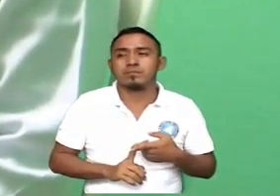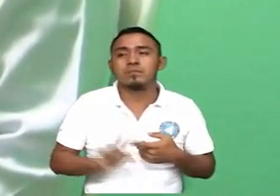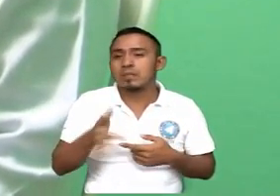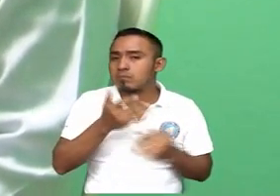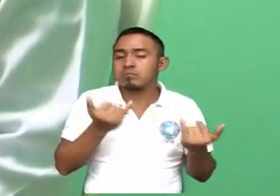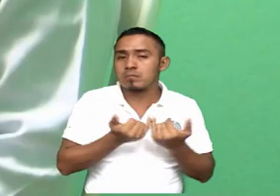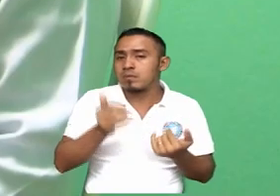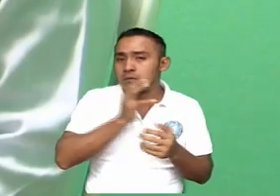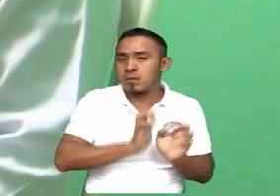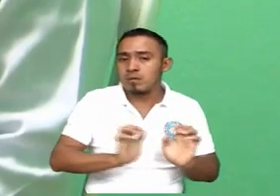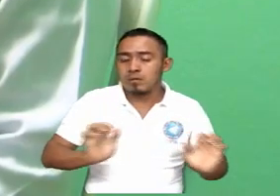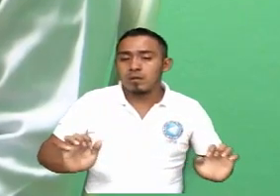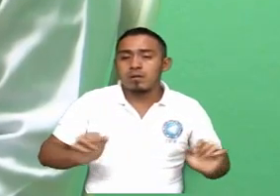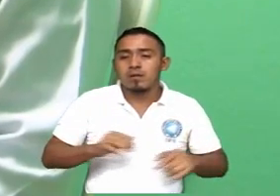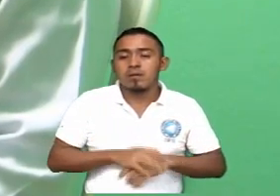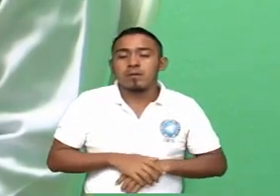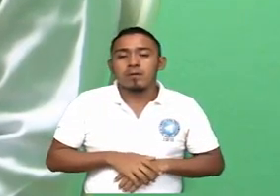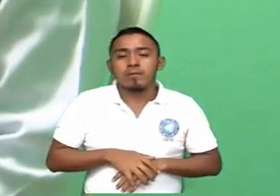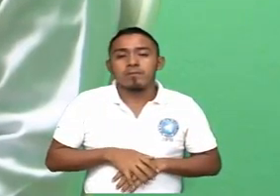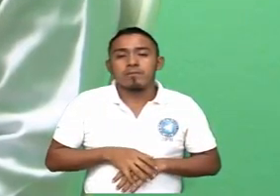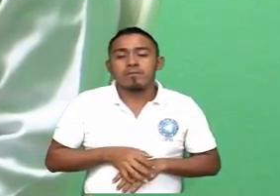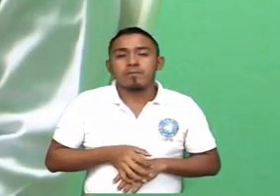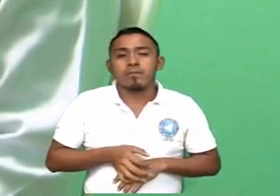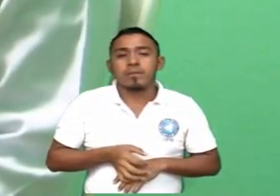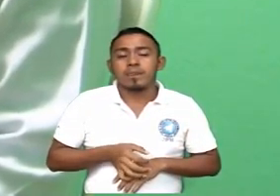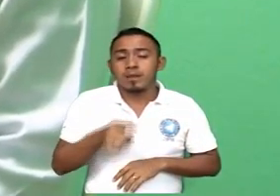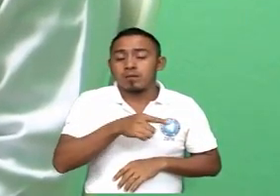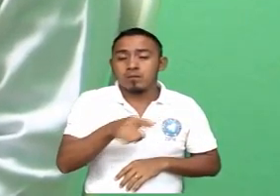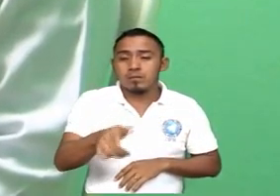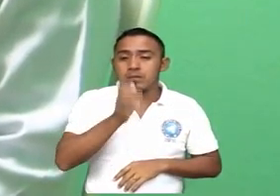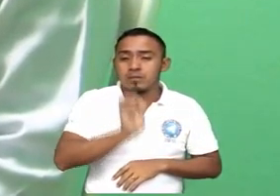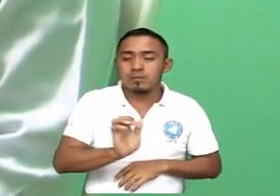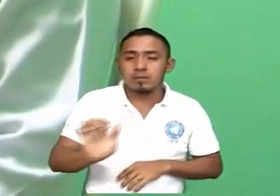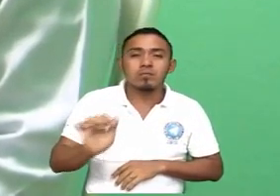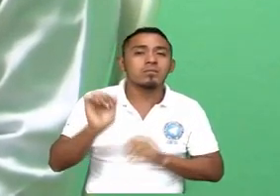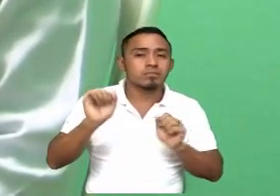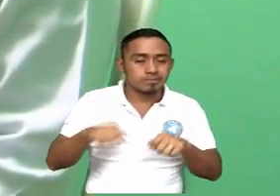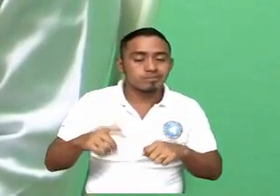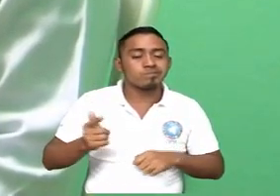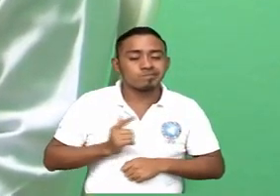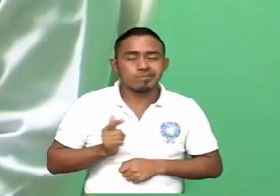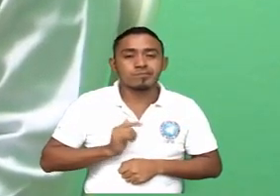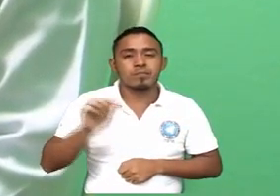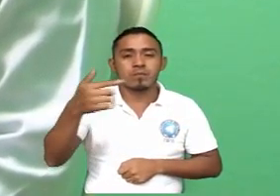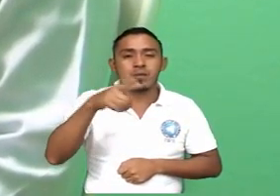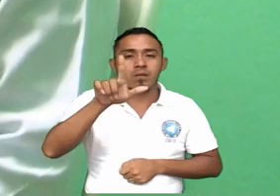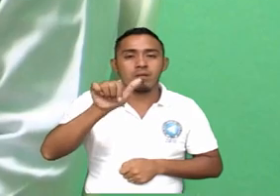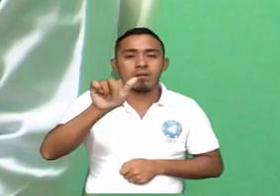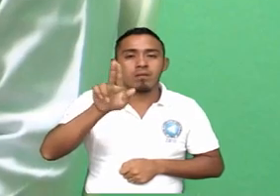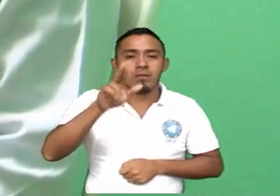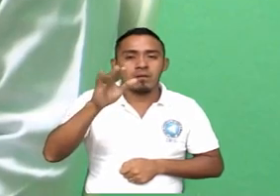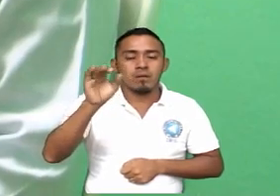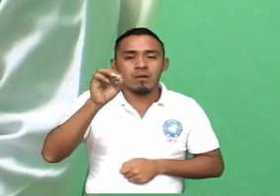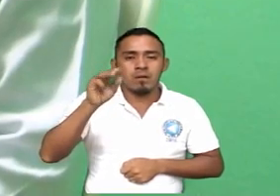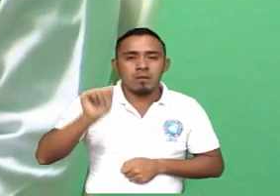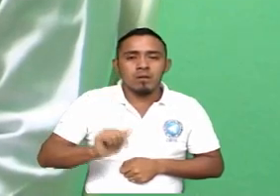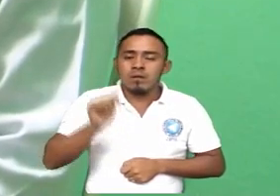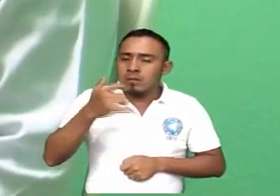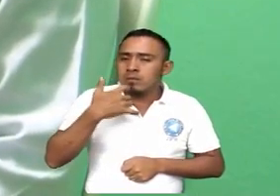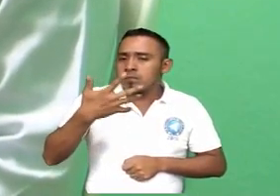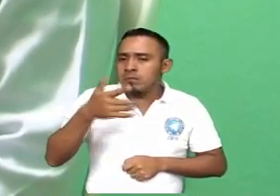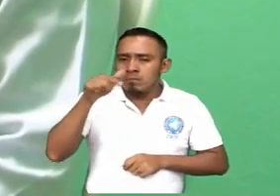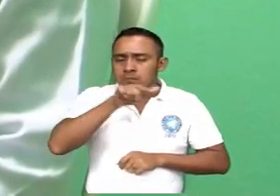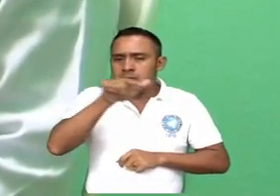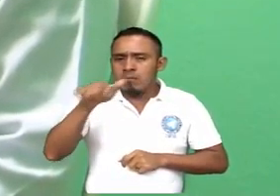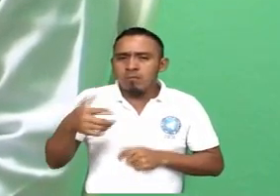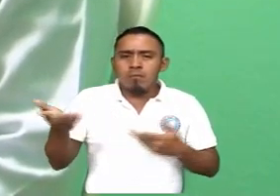niños, 1% de los niños tienen glaucoma, y la causa, la